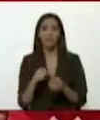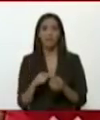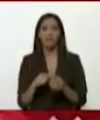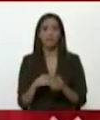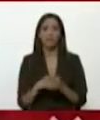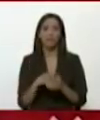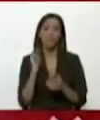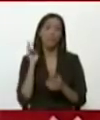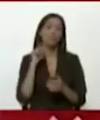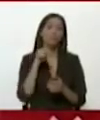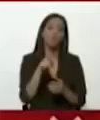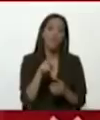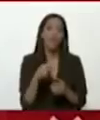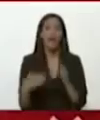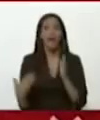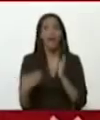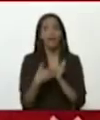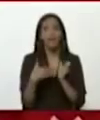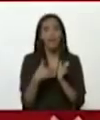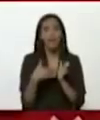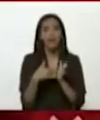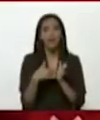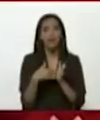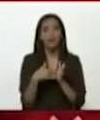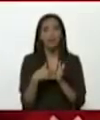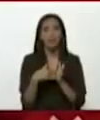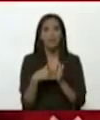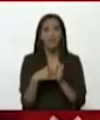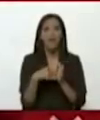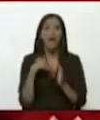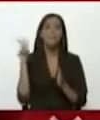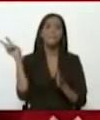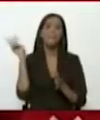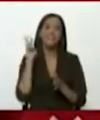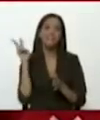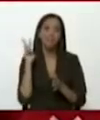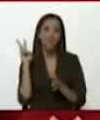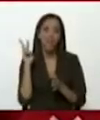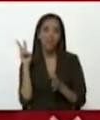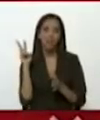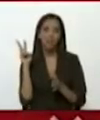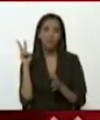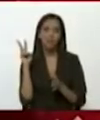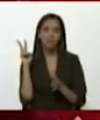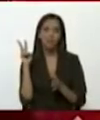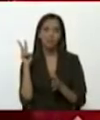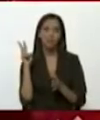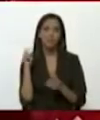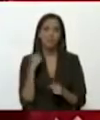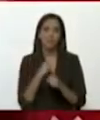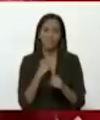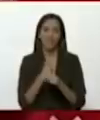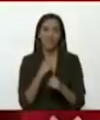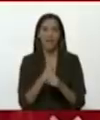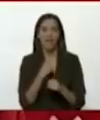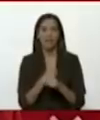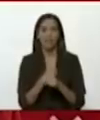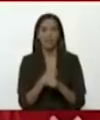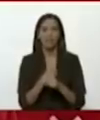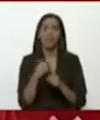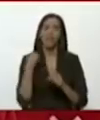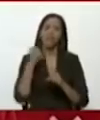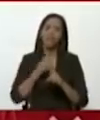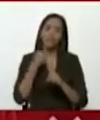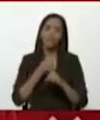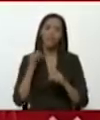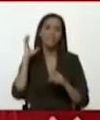cuando usted ataca a venezolanos que están trabajando, que están luchando por